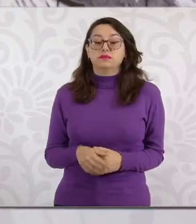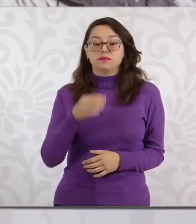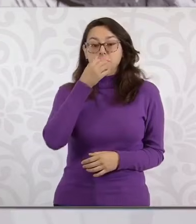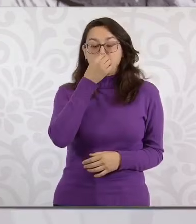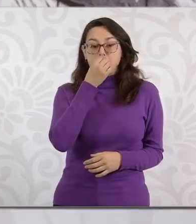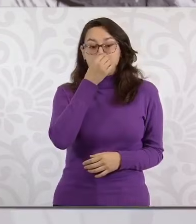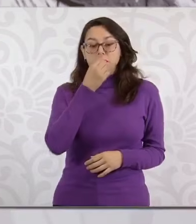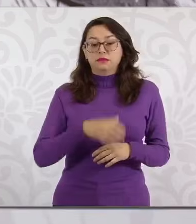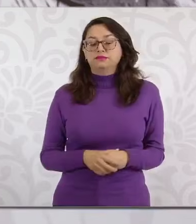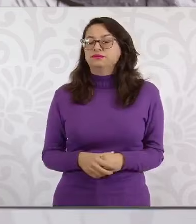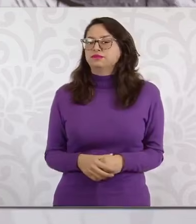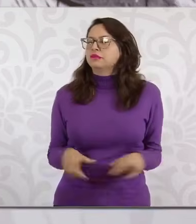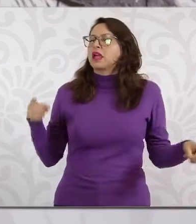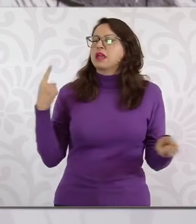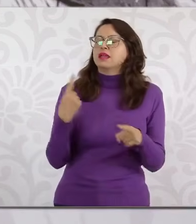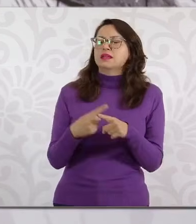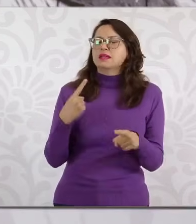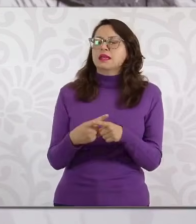¿quién instaura la revocación de mandato?